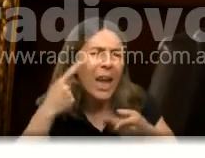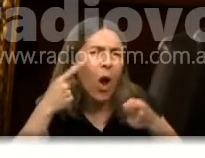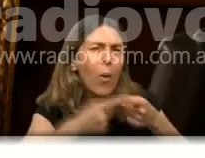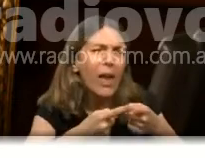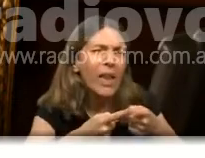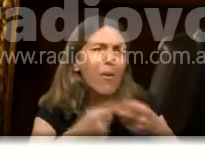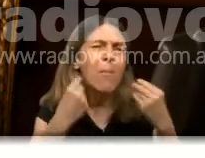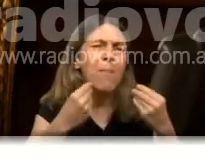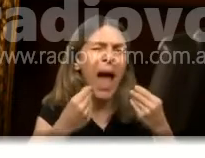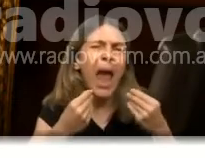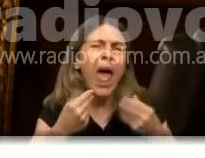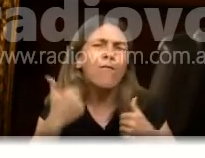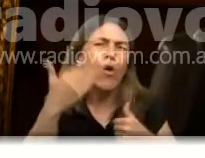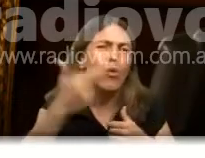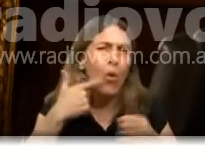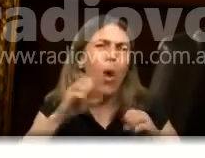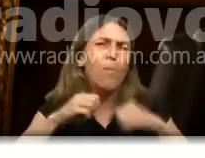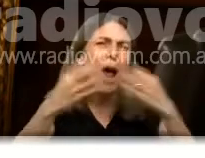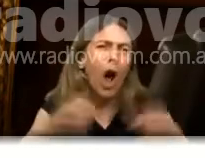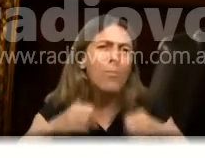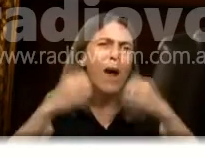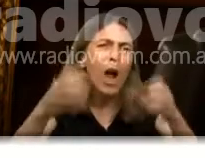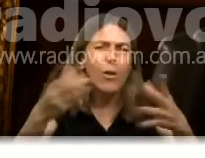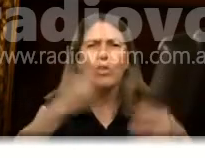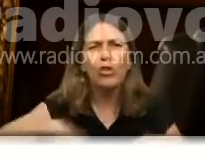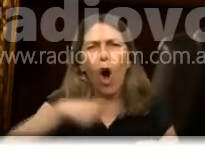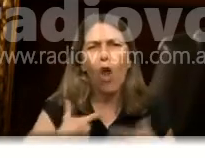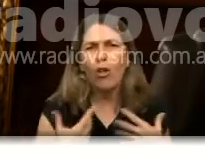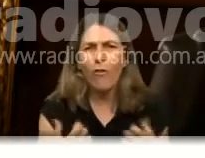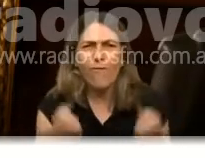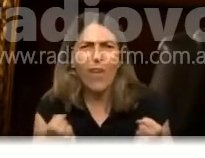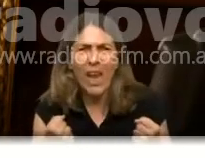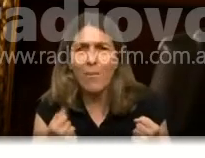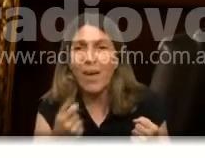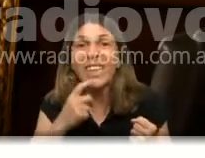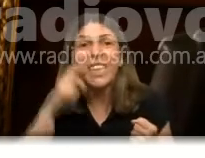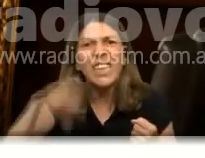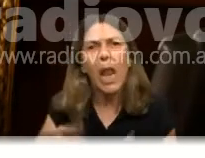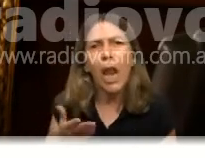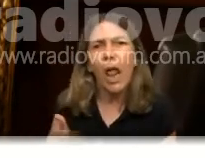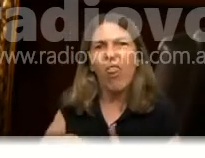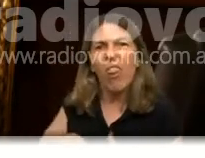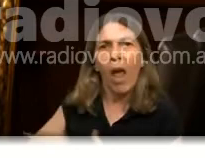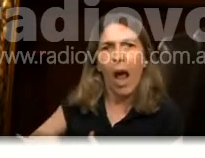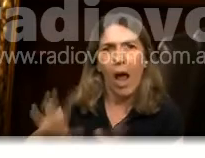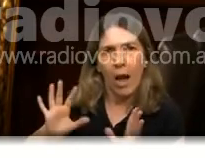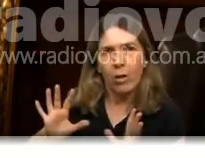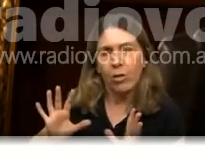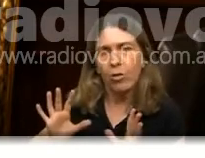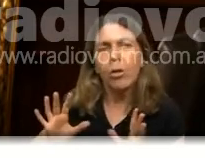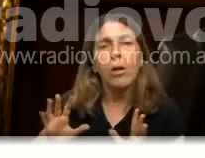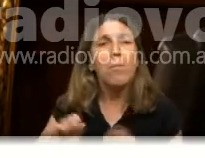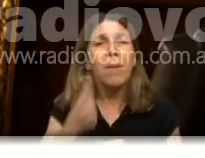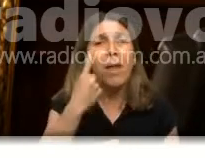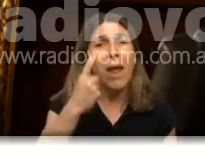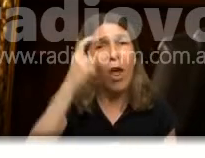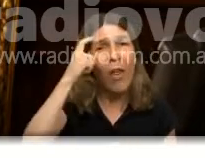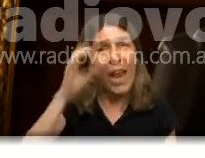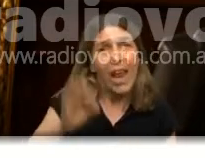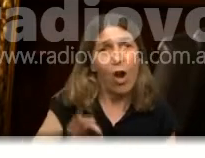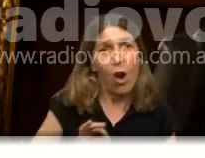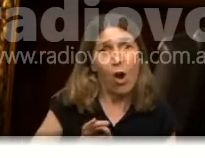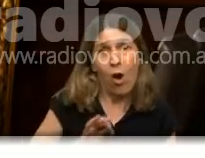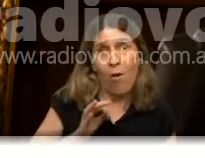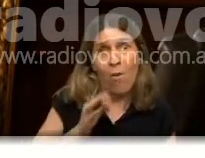de prosperidad en la que caminemos con firmeza sin dejar a nadie atrás desde el primero de enero del 2022